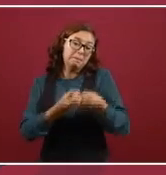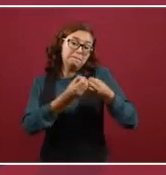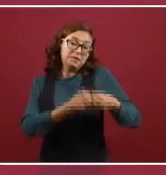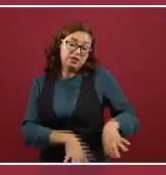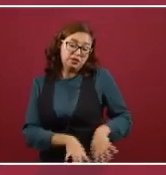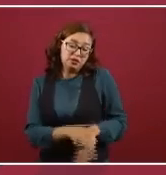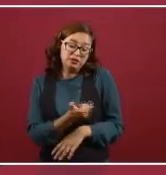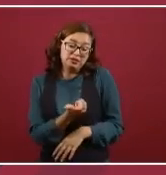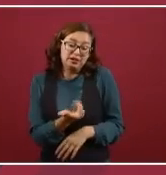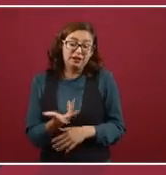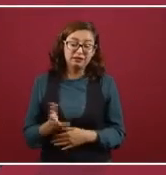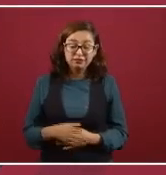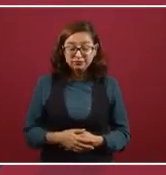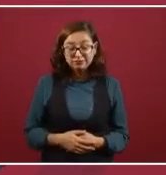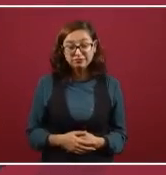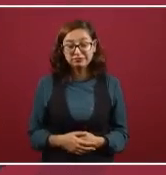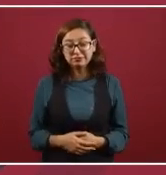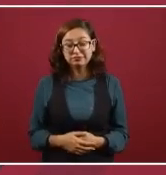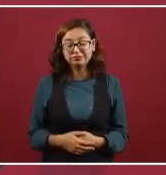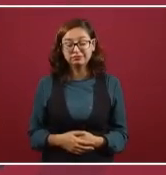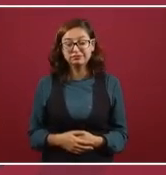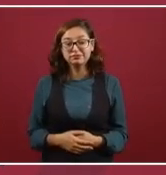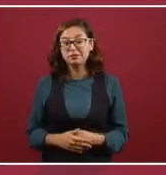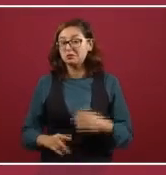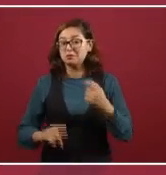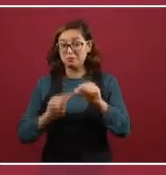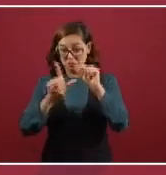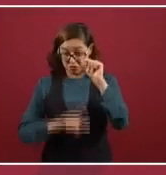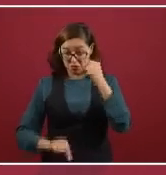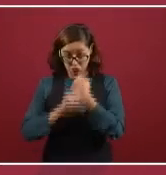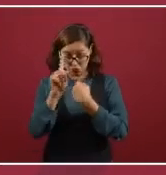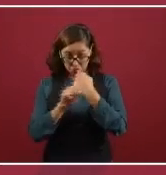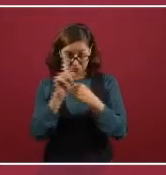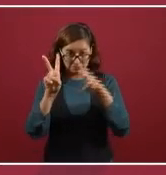El problema de México no es el presupuesto,